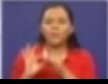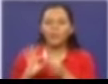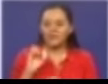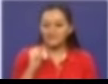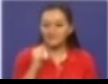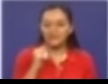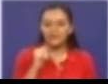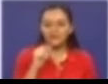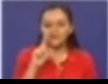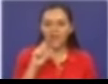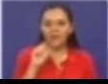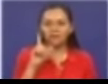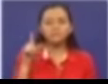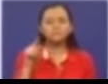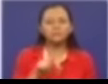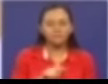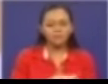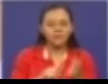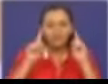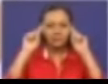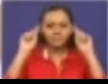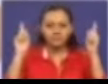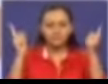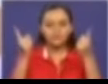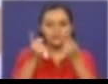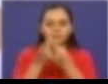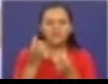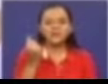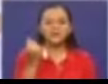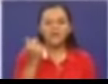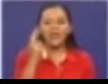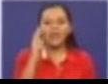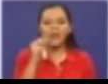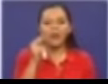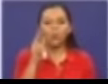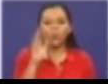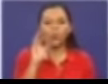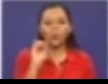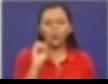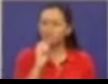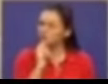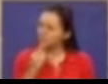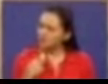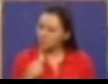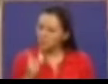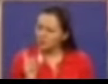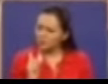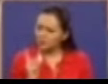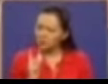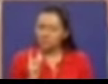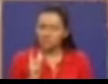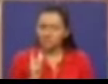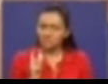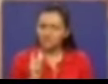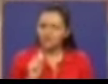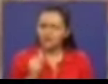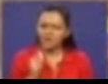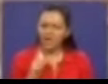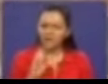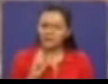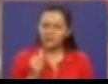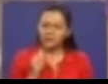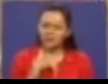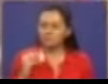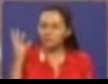Salasaca. ¿Y saben Saraguro. Quién es ese compañero Salasaca? Saraguro. Ah, perdón, Salasaca me dijo que era. No, estoy casi Saraguro. Seguro. Bueno, ya me confundí